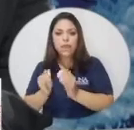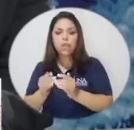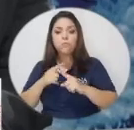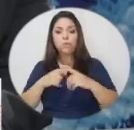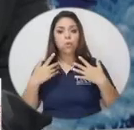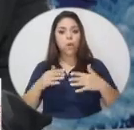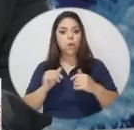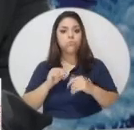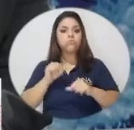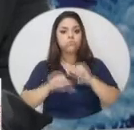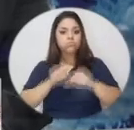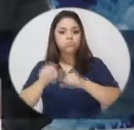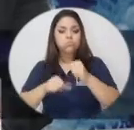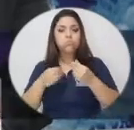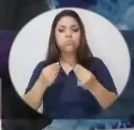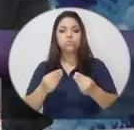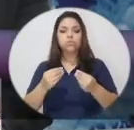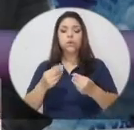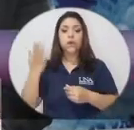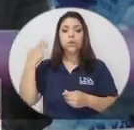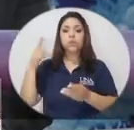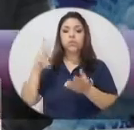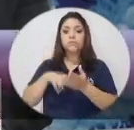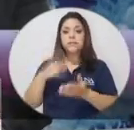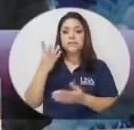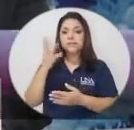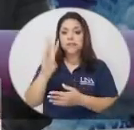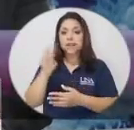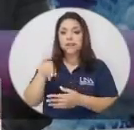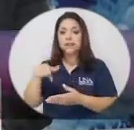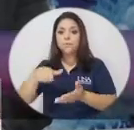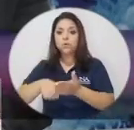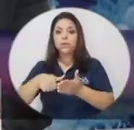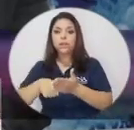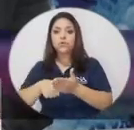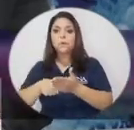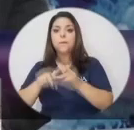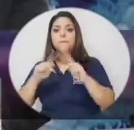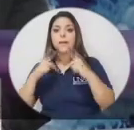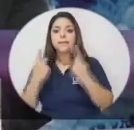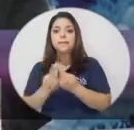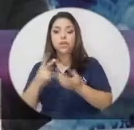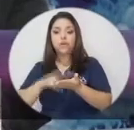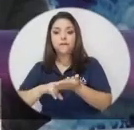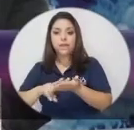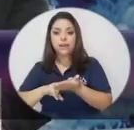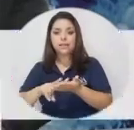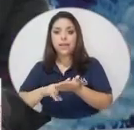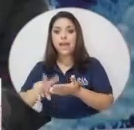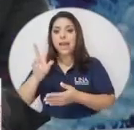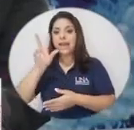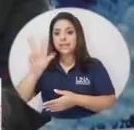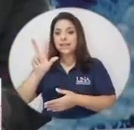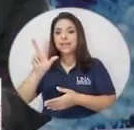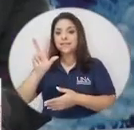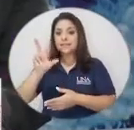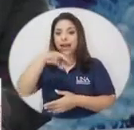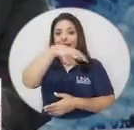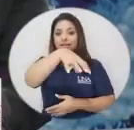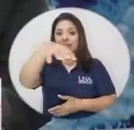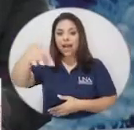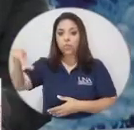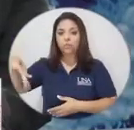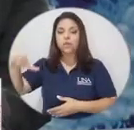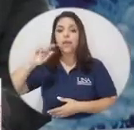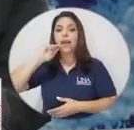del 2016, la votación que tuvo el Partido Verde en 3 estados claves para los demócratas le quitó